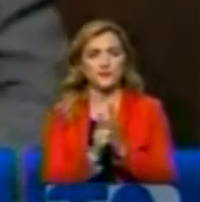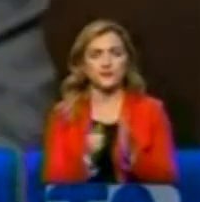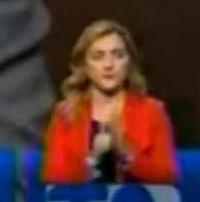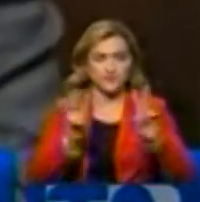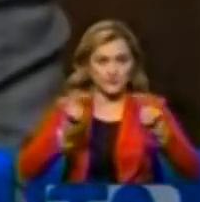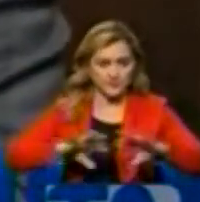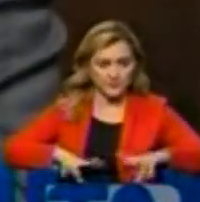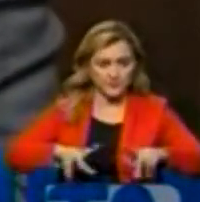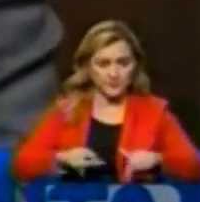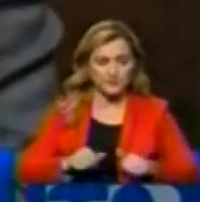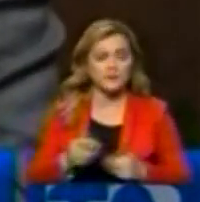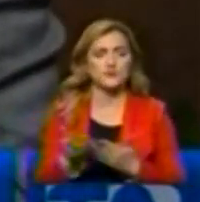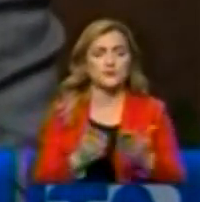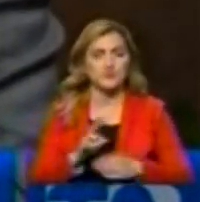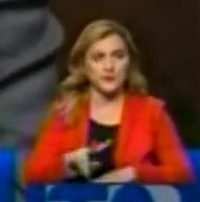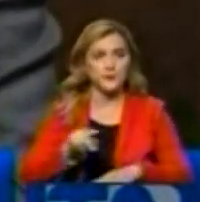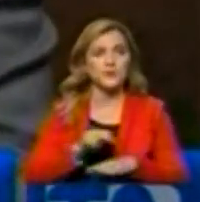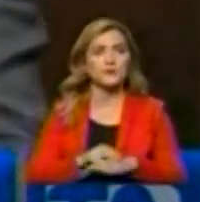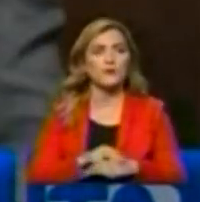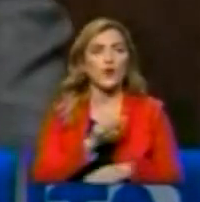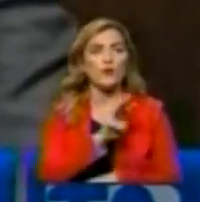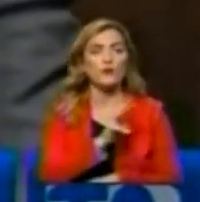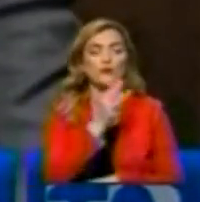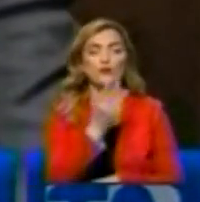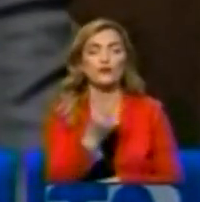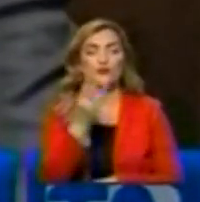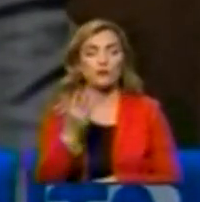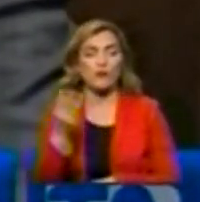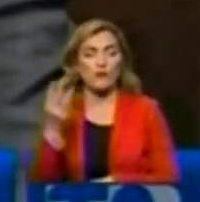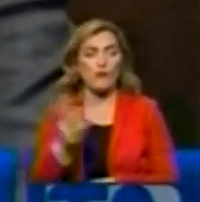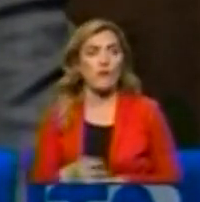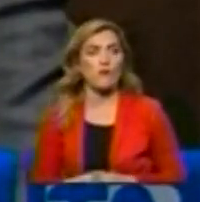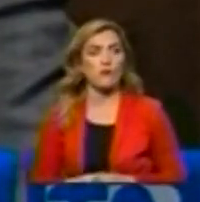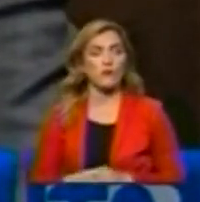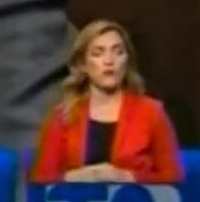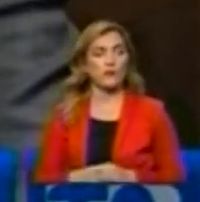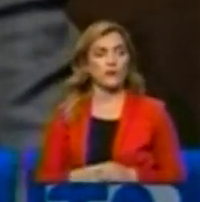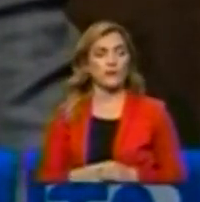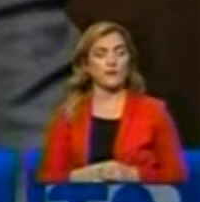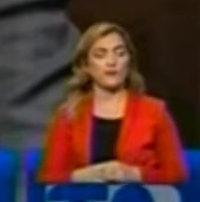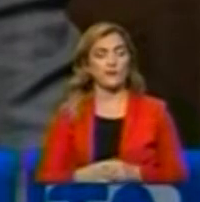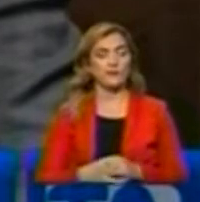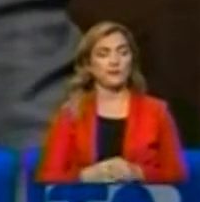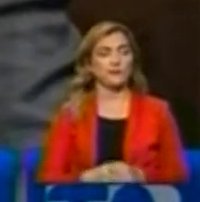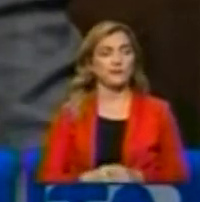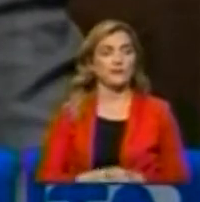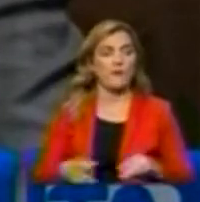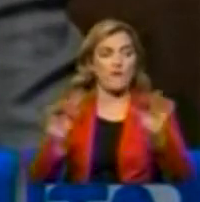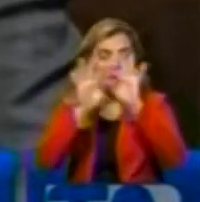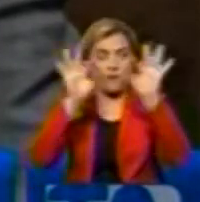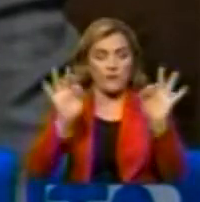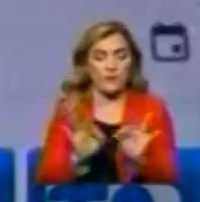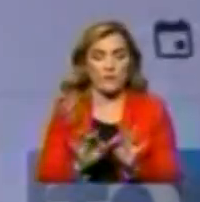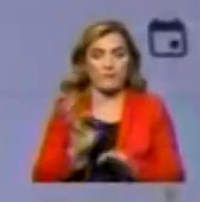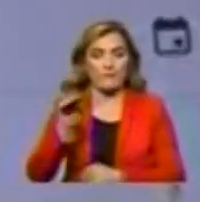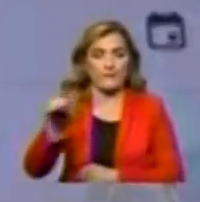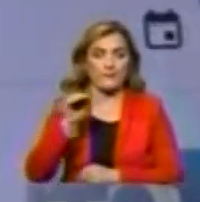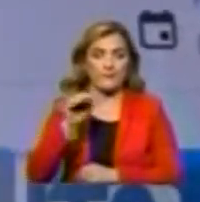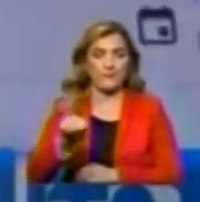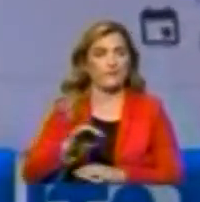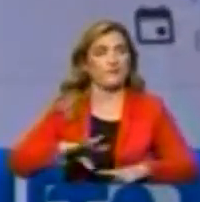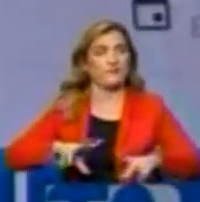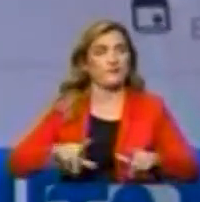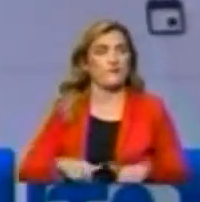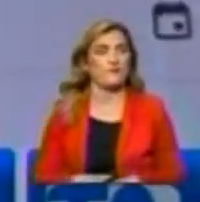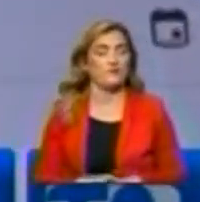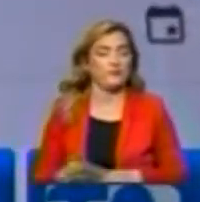entonces al servicio de la ciudadanía a través de nuestra página web lo que hemos denominado el formulario de alerta de actos de corrupción. Esta se encuentra